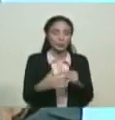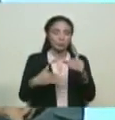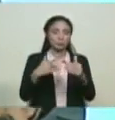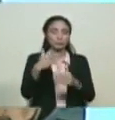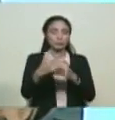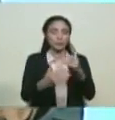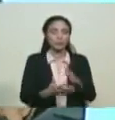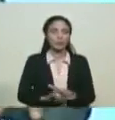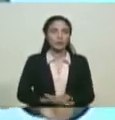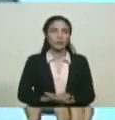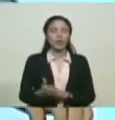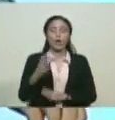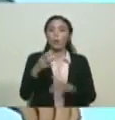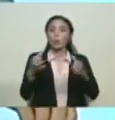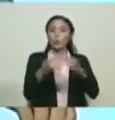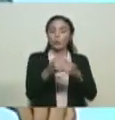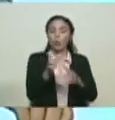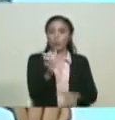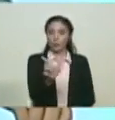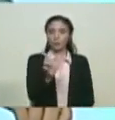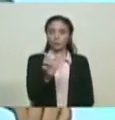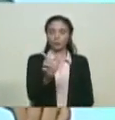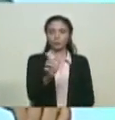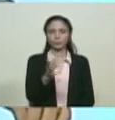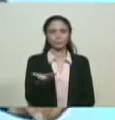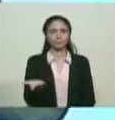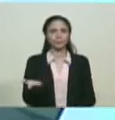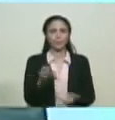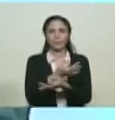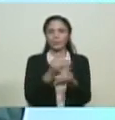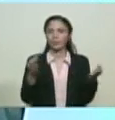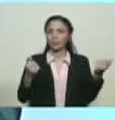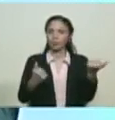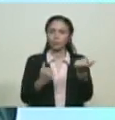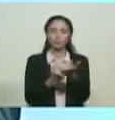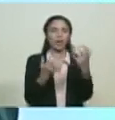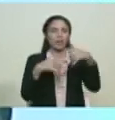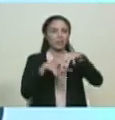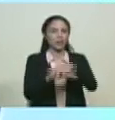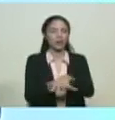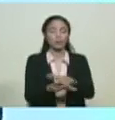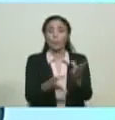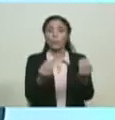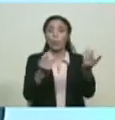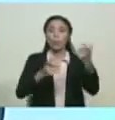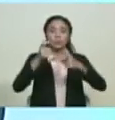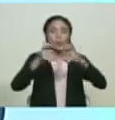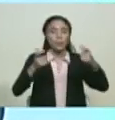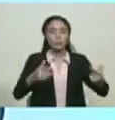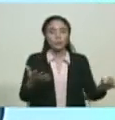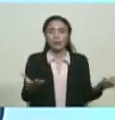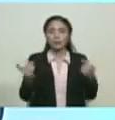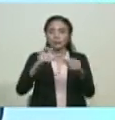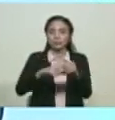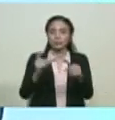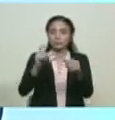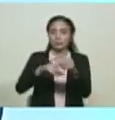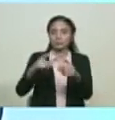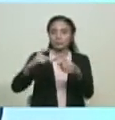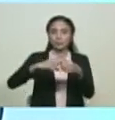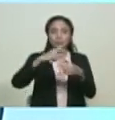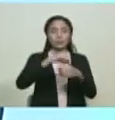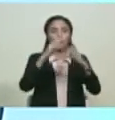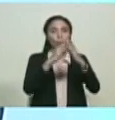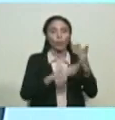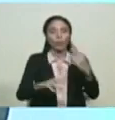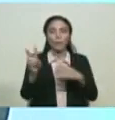hemos contado con un partido socialista no integrado por millones de compatriotas a lo largo y ancho